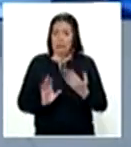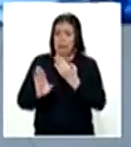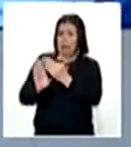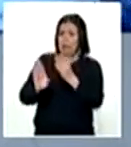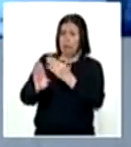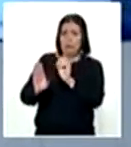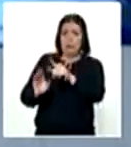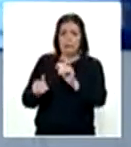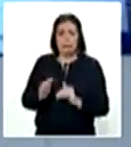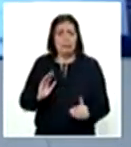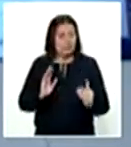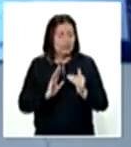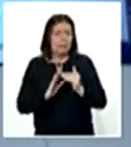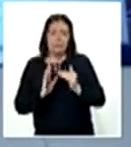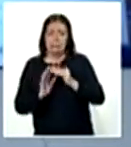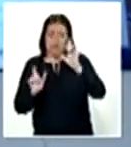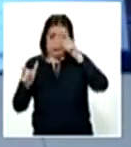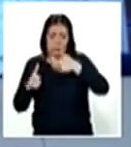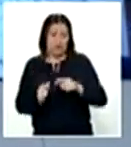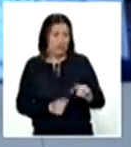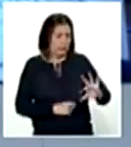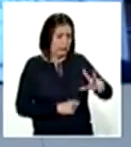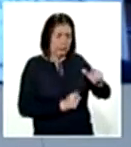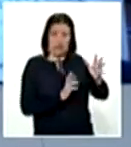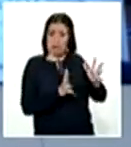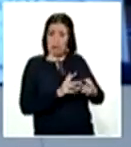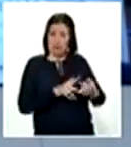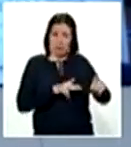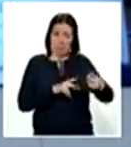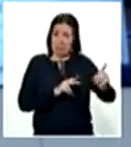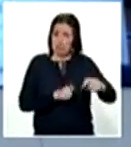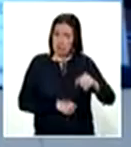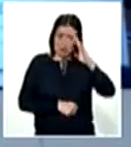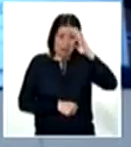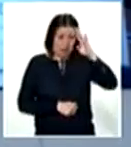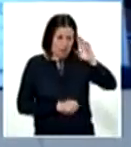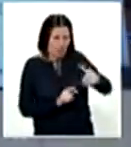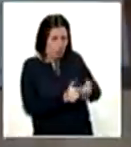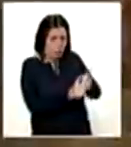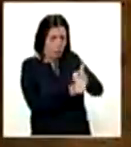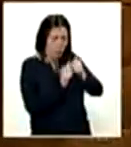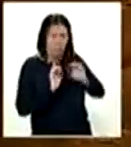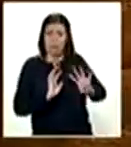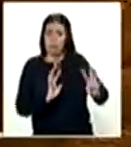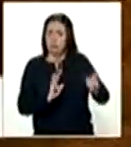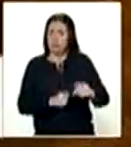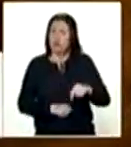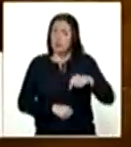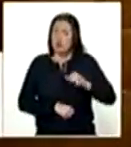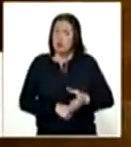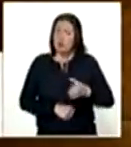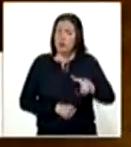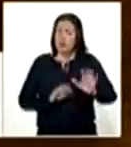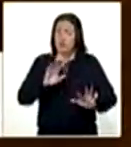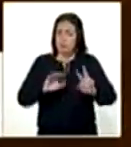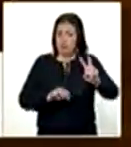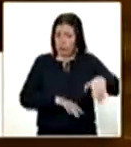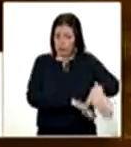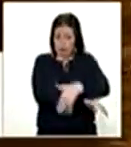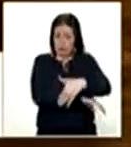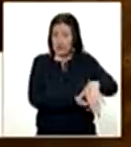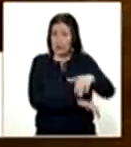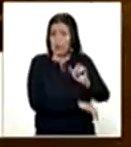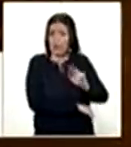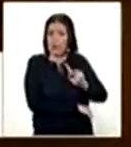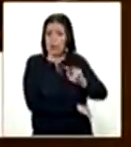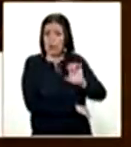legisladora. Los delincuentes huyeron pese a que la policía activó el plan cerco. Cuadra 12 de la avenida Artes